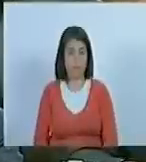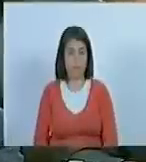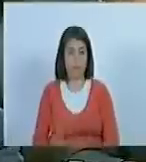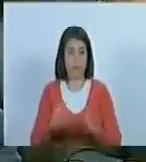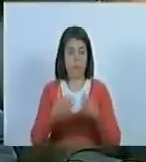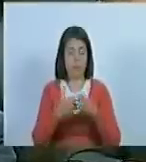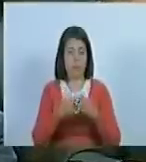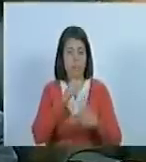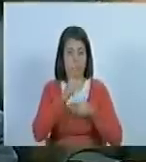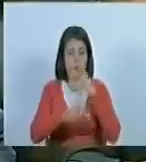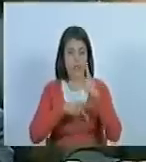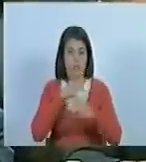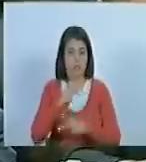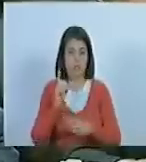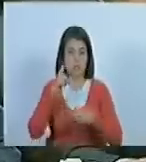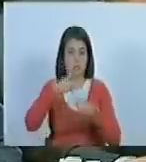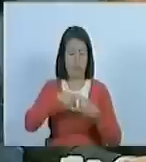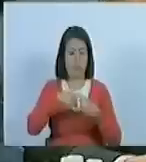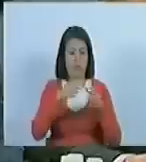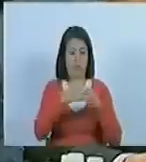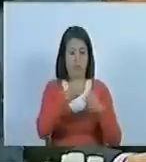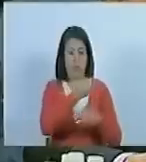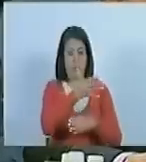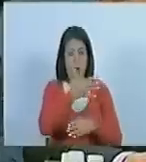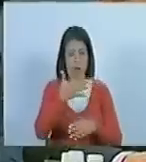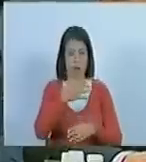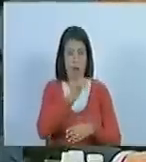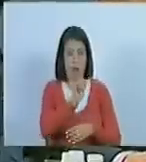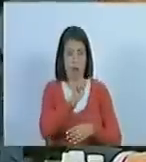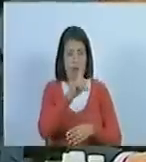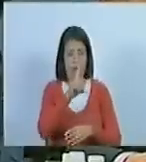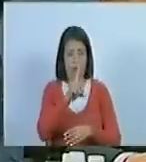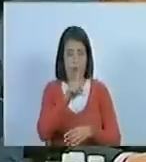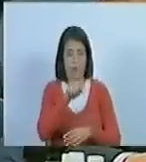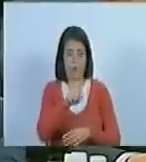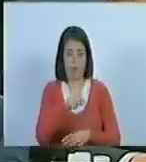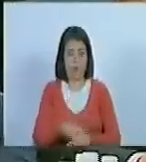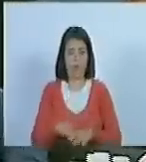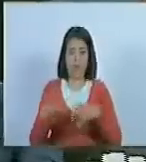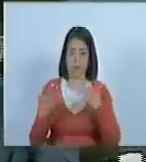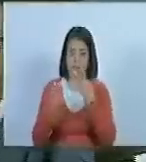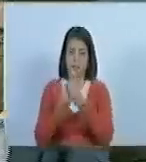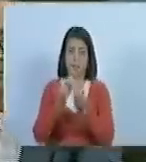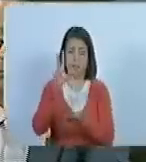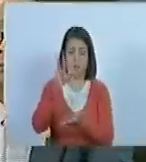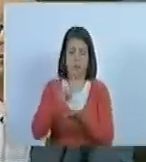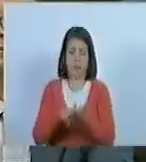partido político en el cual milito, Acción Democrática, va a acompañar la